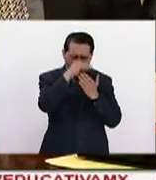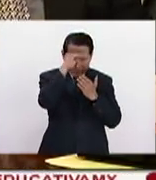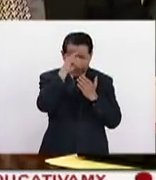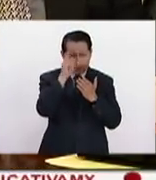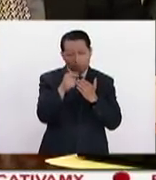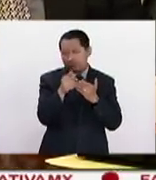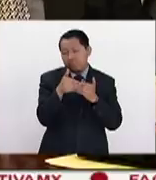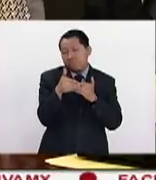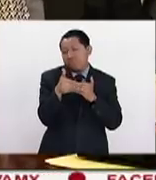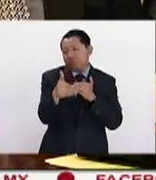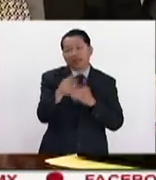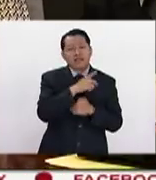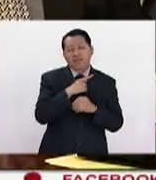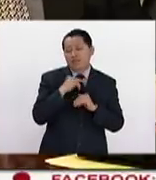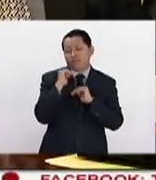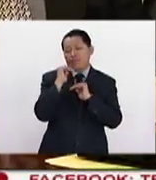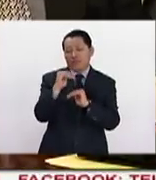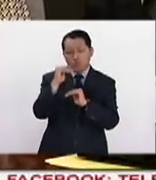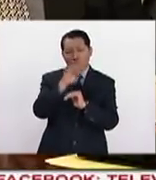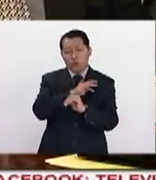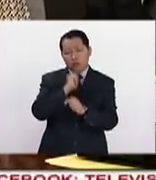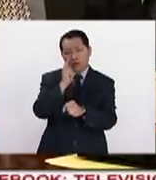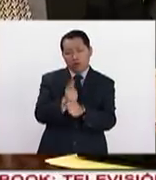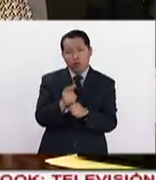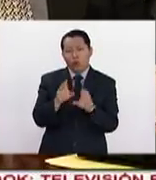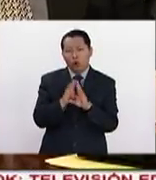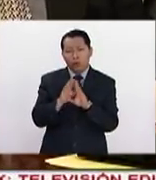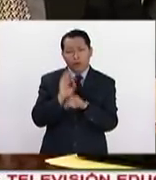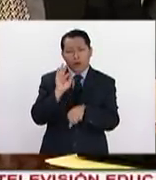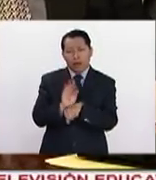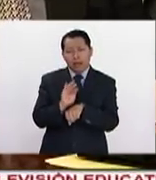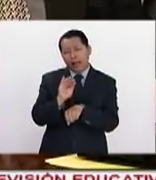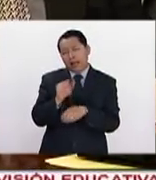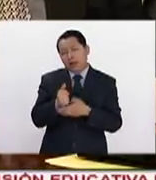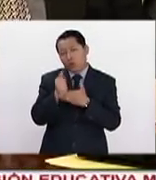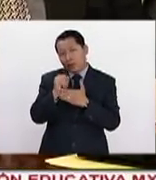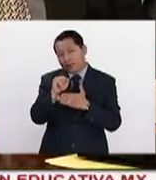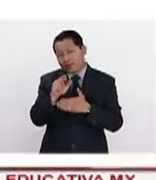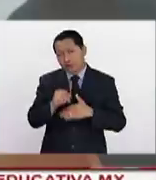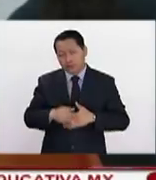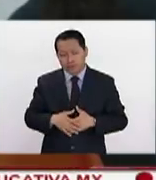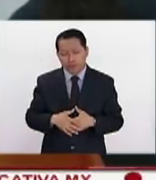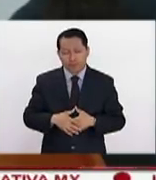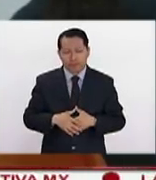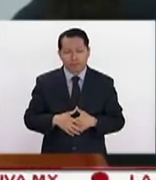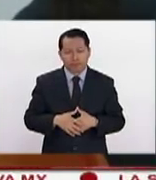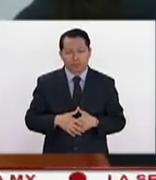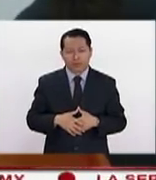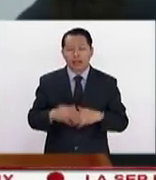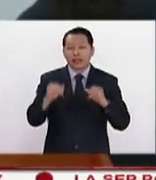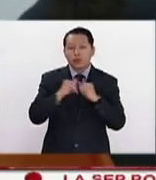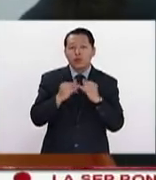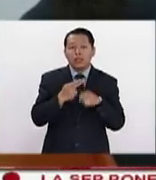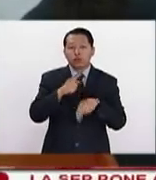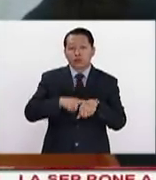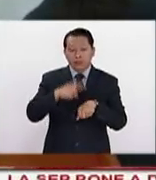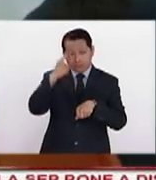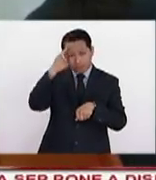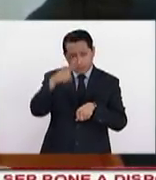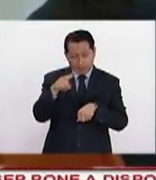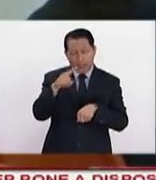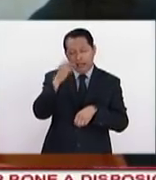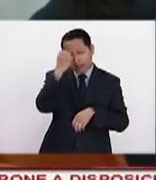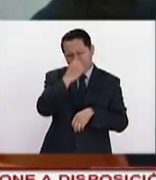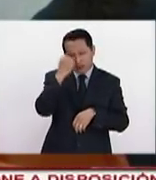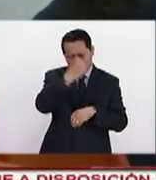mínimo que tú puedes esperar para poder saber si tuvo efecto o no tuvo efecto la reforma. El Instituto Nacional para la Evaluación